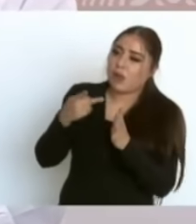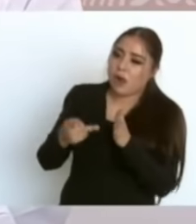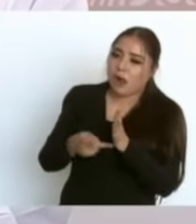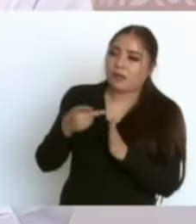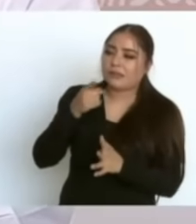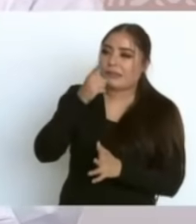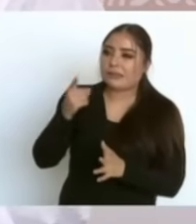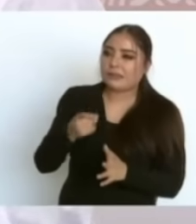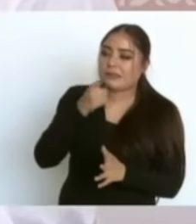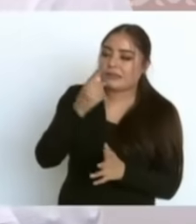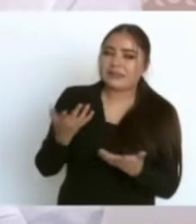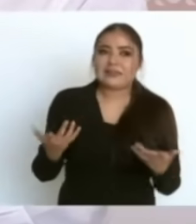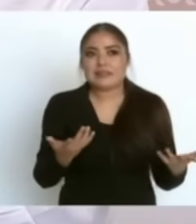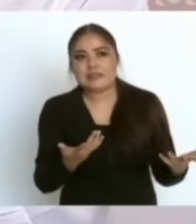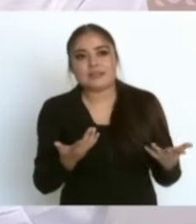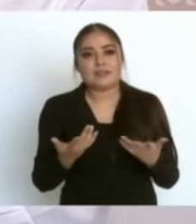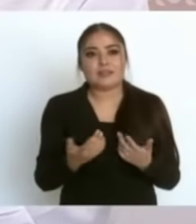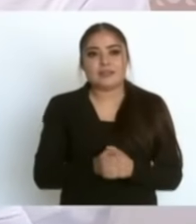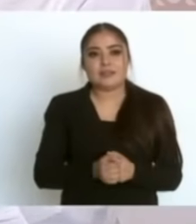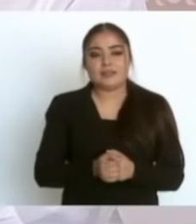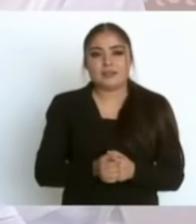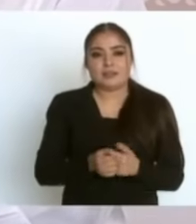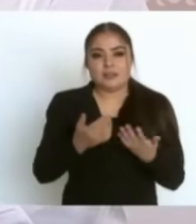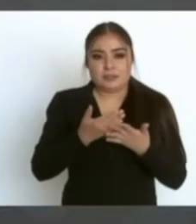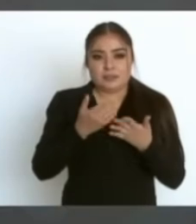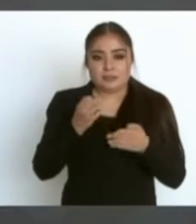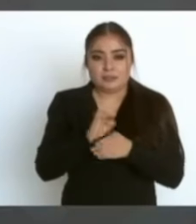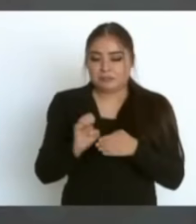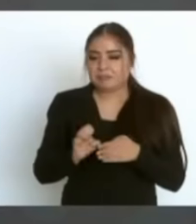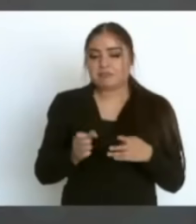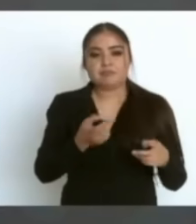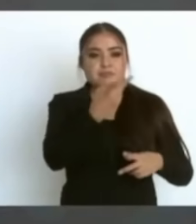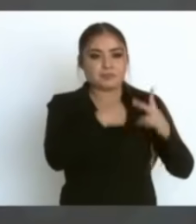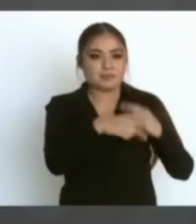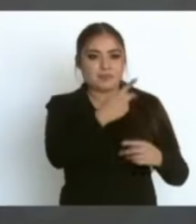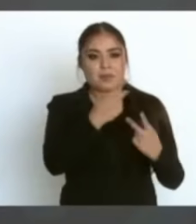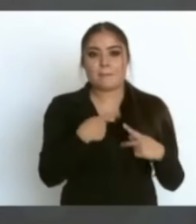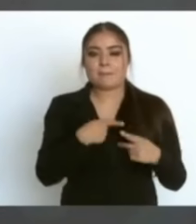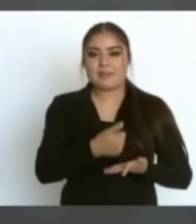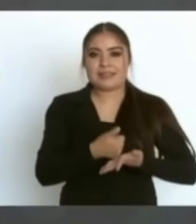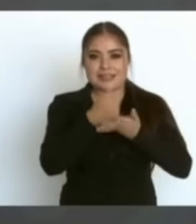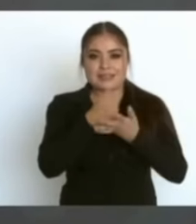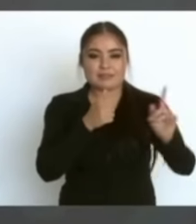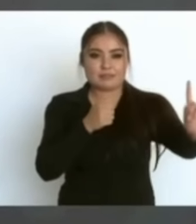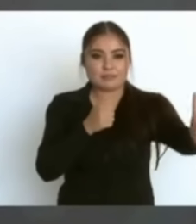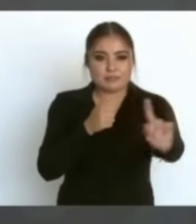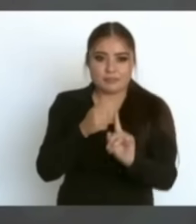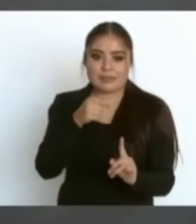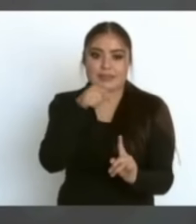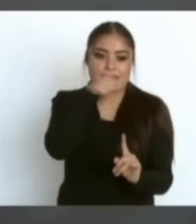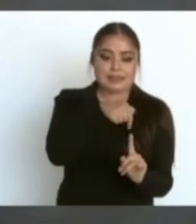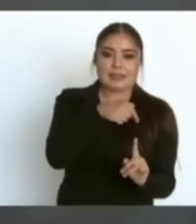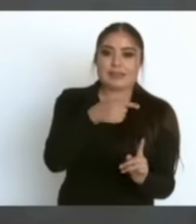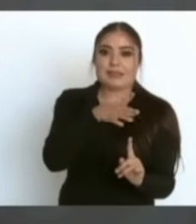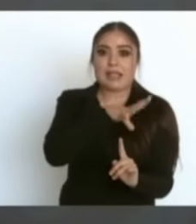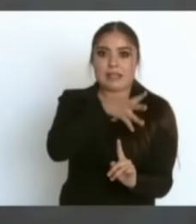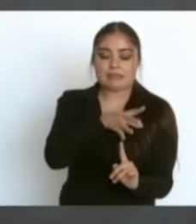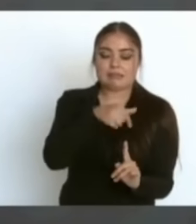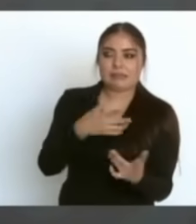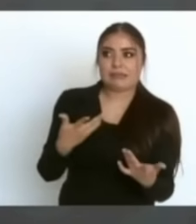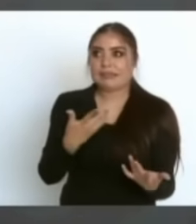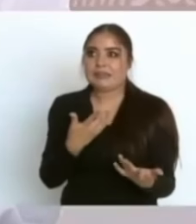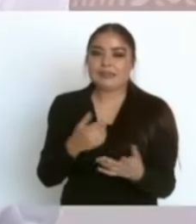repetían y entonces llega un ayudante porque ya desesperado de que